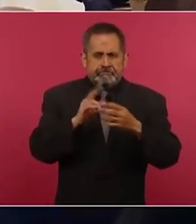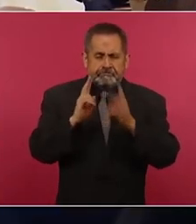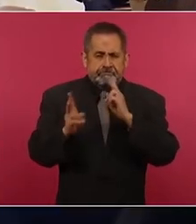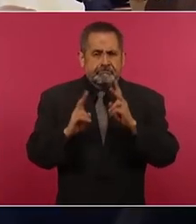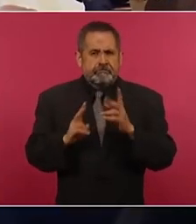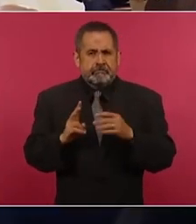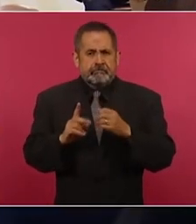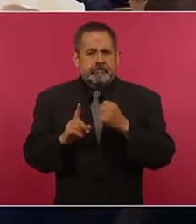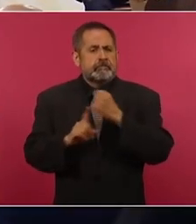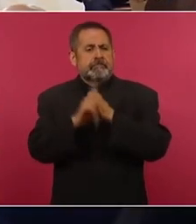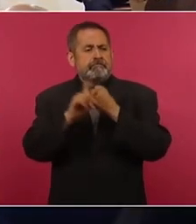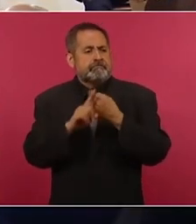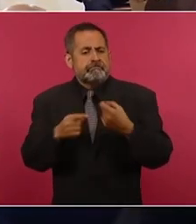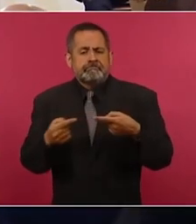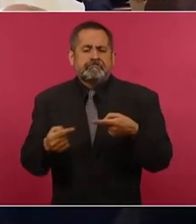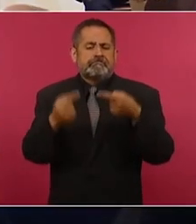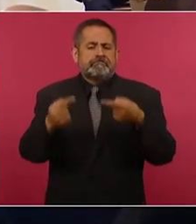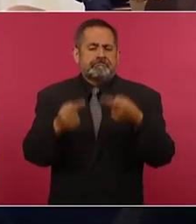la confrontación,